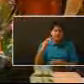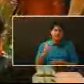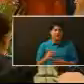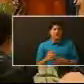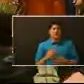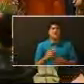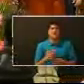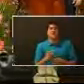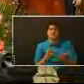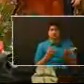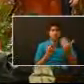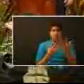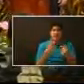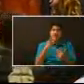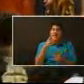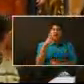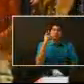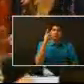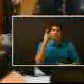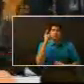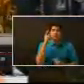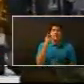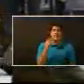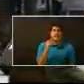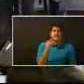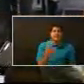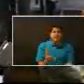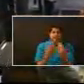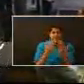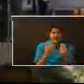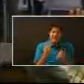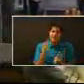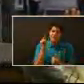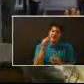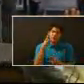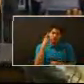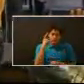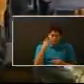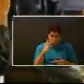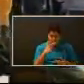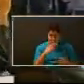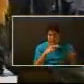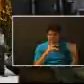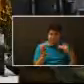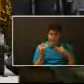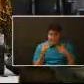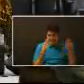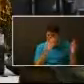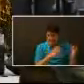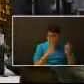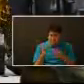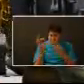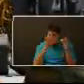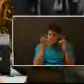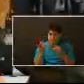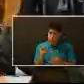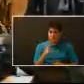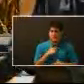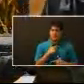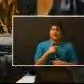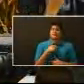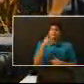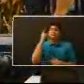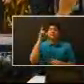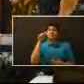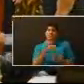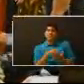y llama a tus hombres, llama a los hombres de guerra, forma los ejércitos que el Señor quieres que forme en